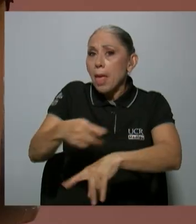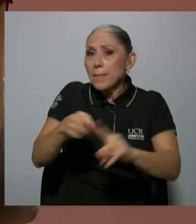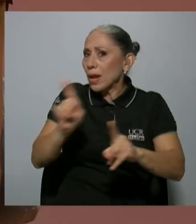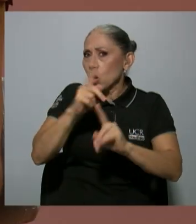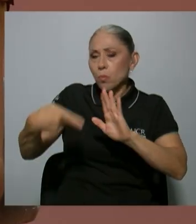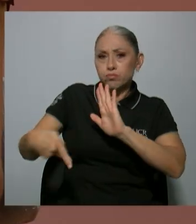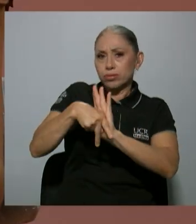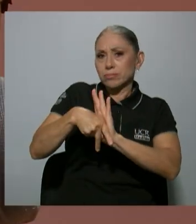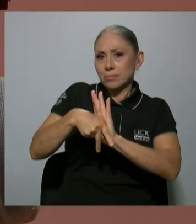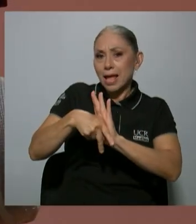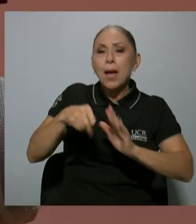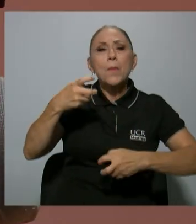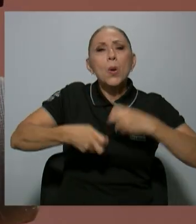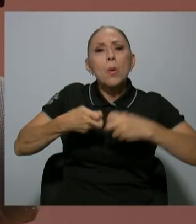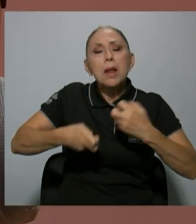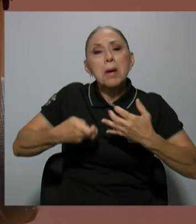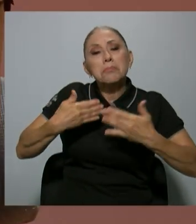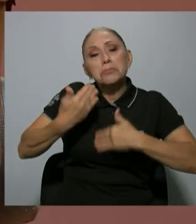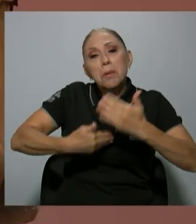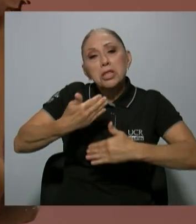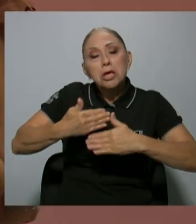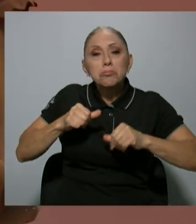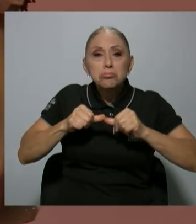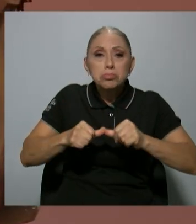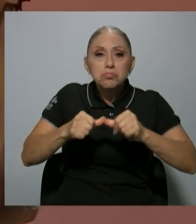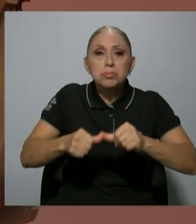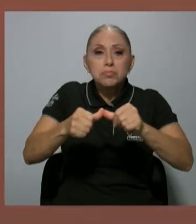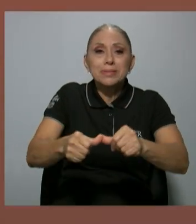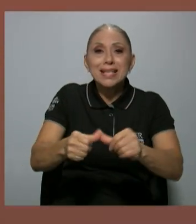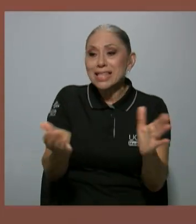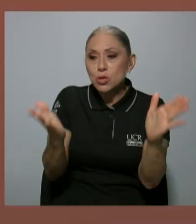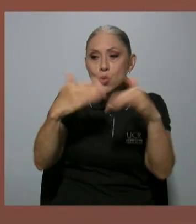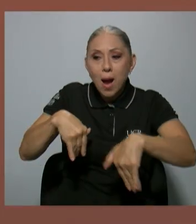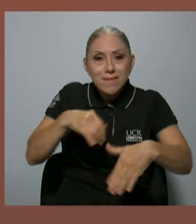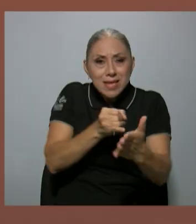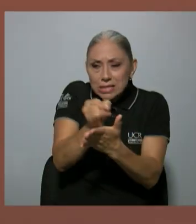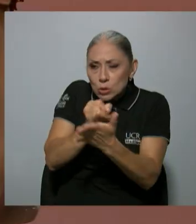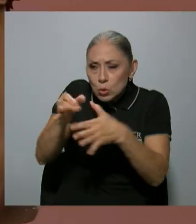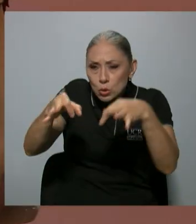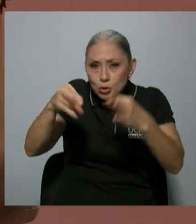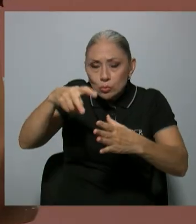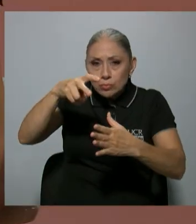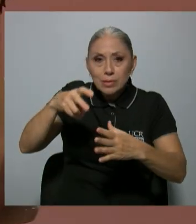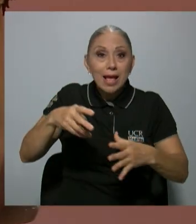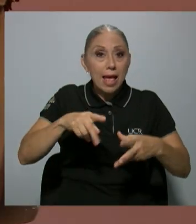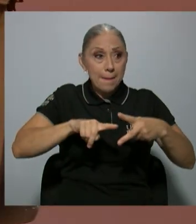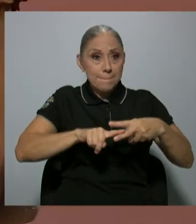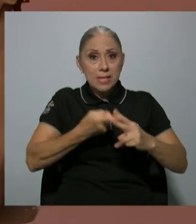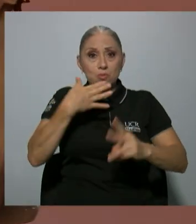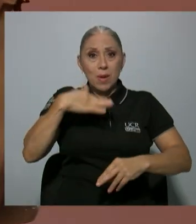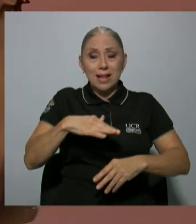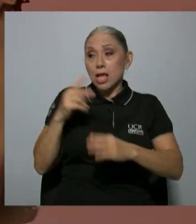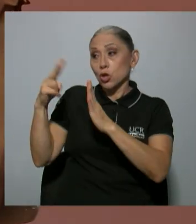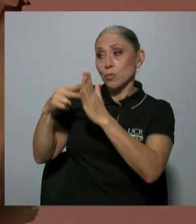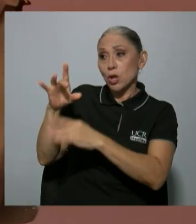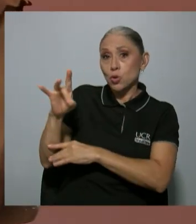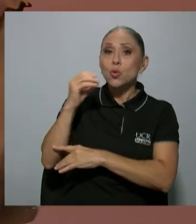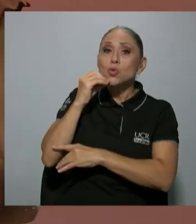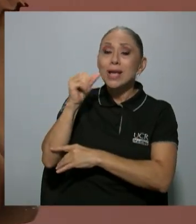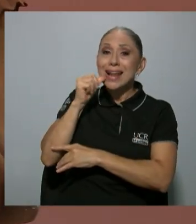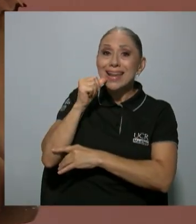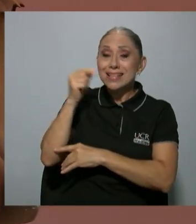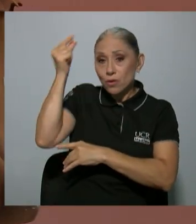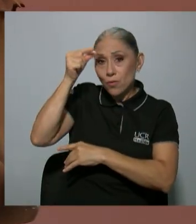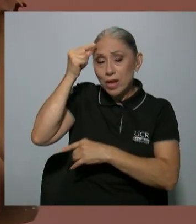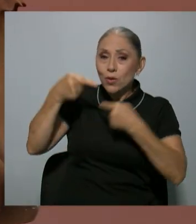El problema es que el trámite siguió avanzando igual, incluso sin los estudios completos. O sea, empezó mal. Y en el 2008, el gobierno de Oscar Arias declaró esto